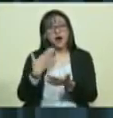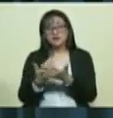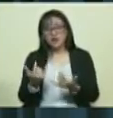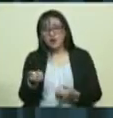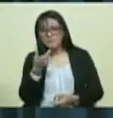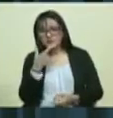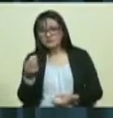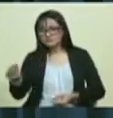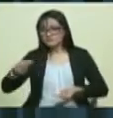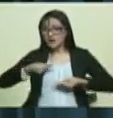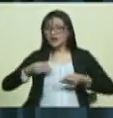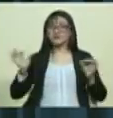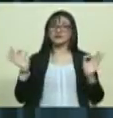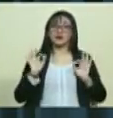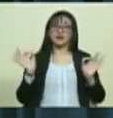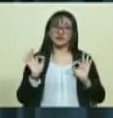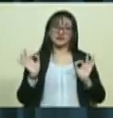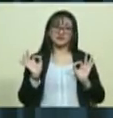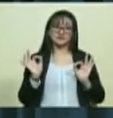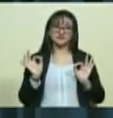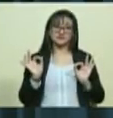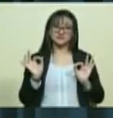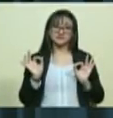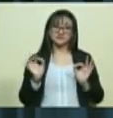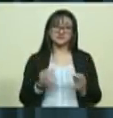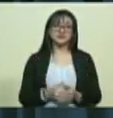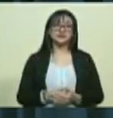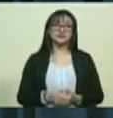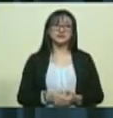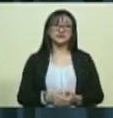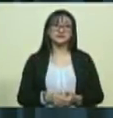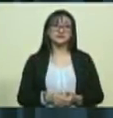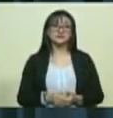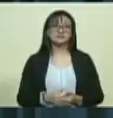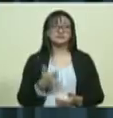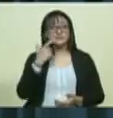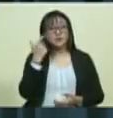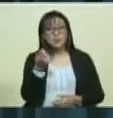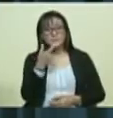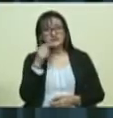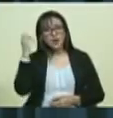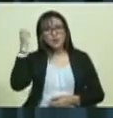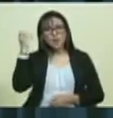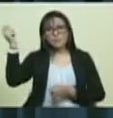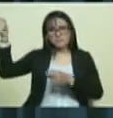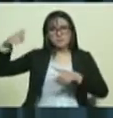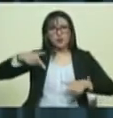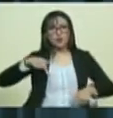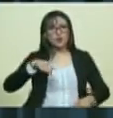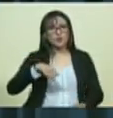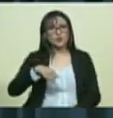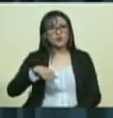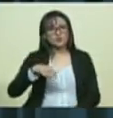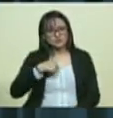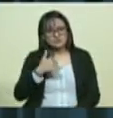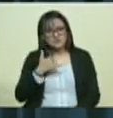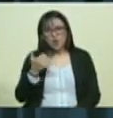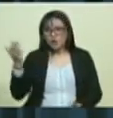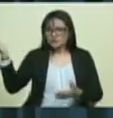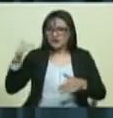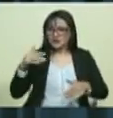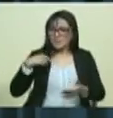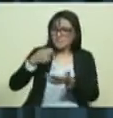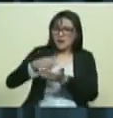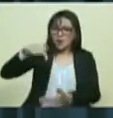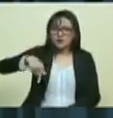aspirina ha llegado provenientes de cáritas les hemos dicho buscamos las medicinas en europa las traemos o tragan las medicinas y